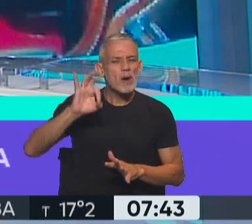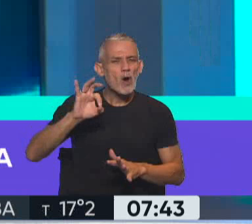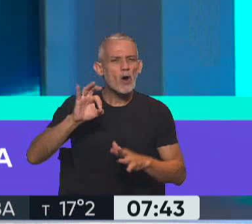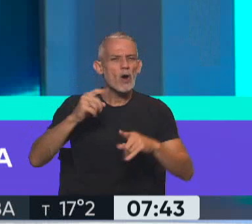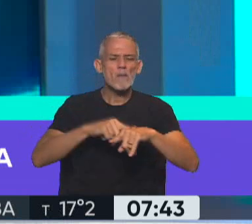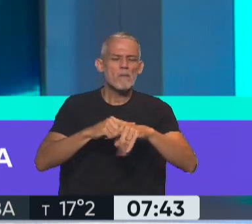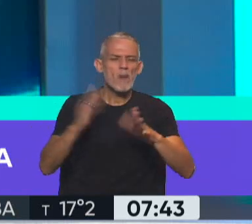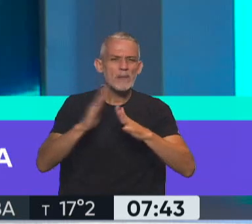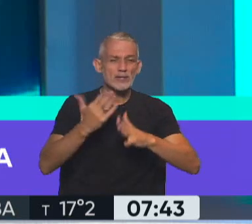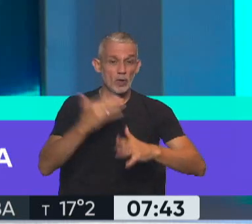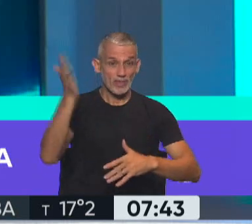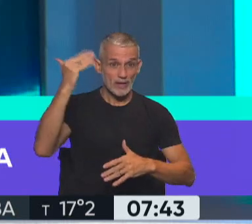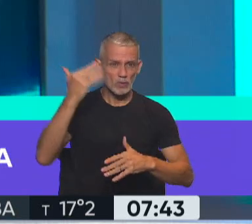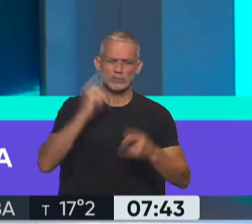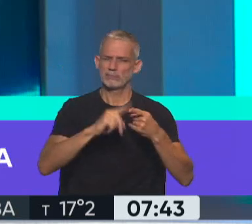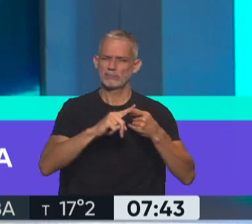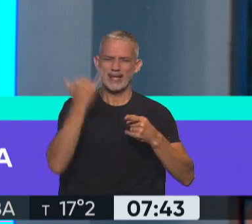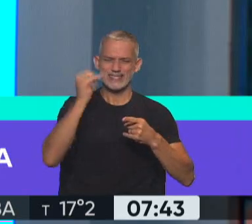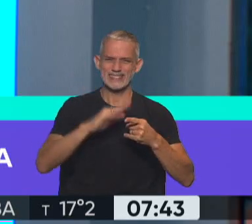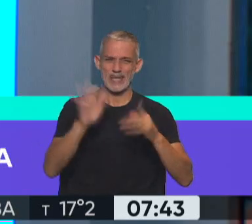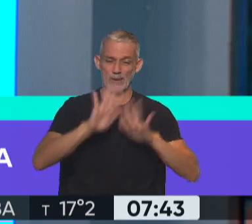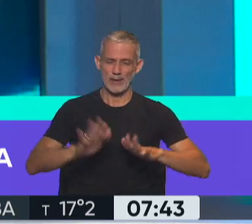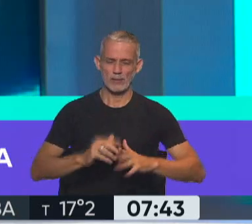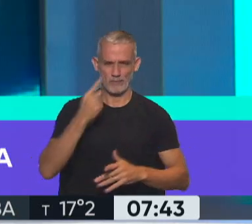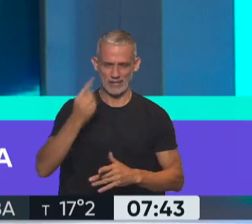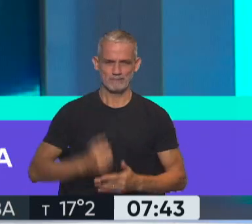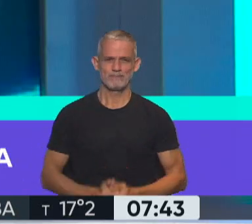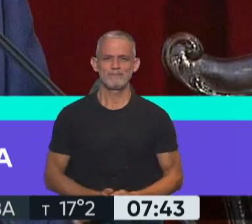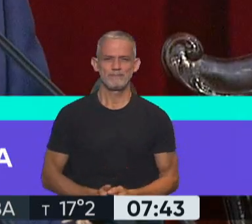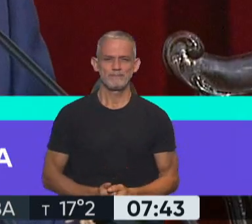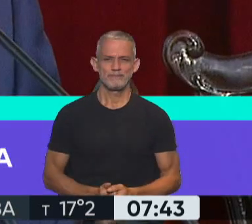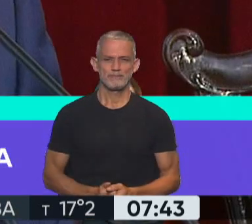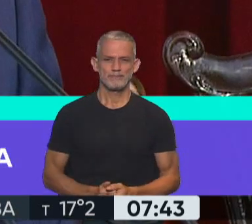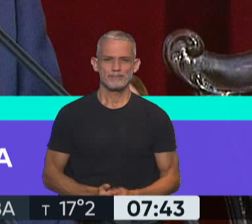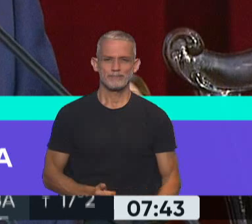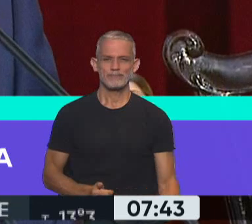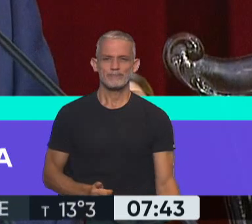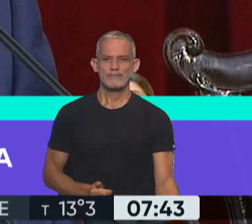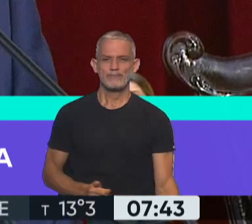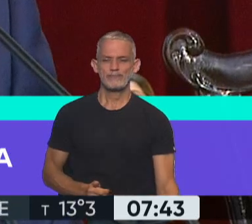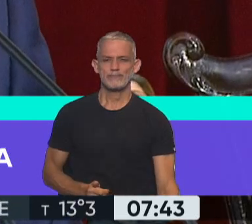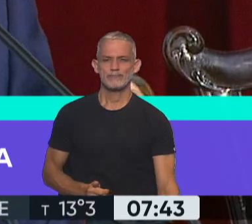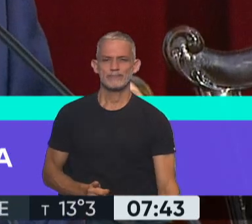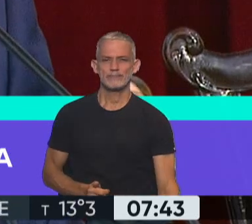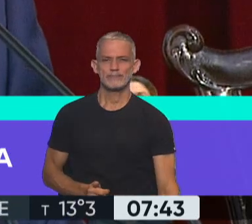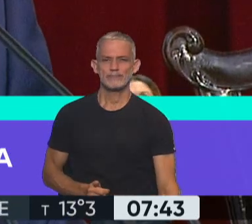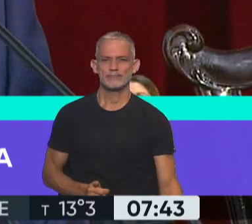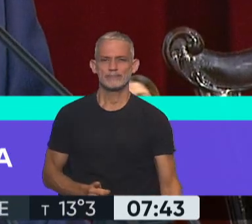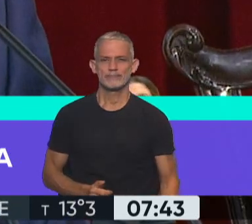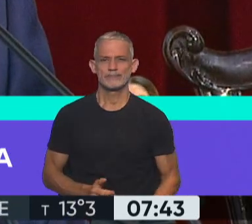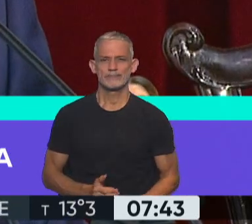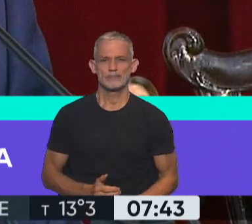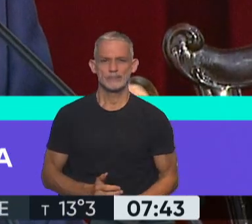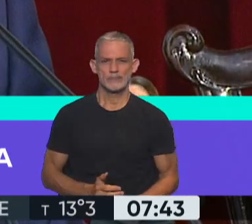momento del discurso del presidente se levantara? ¿Lo contestás después? Dale. Vemos lo que pasaba. La paz del mundo se altera por la